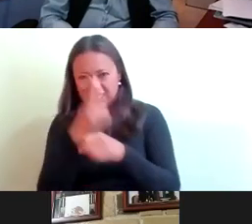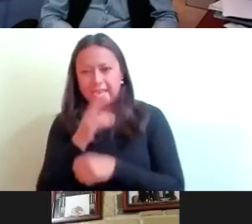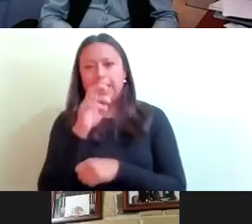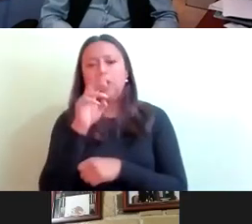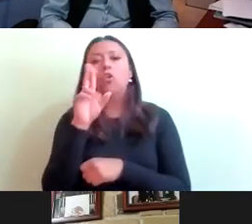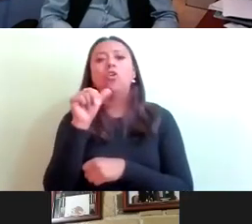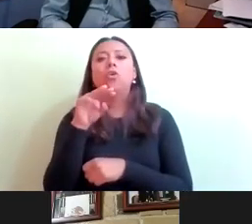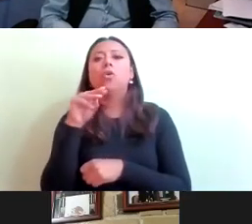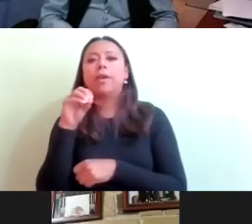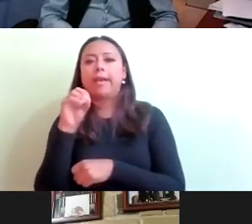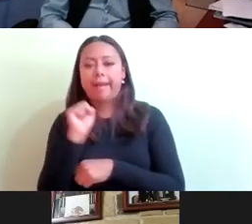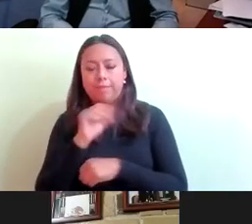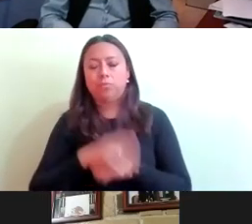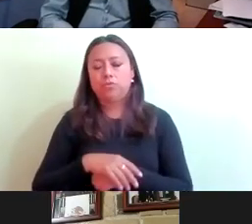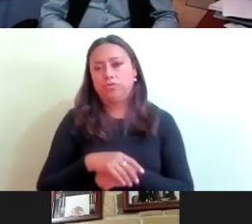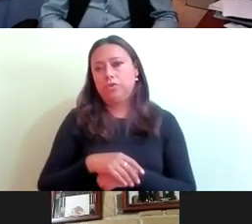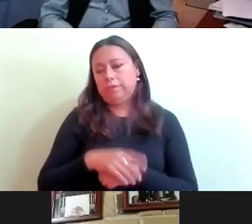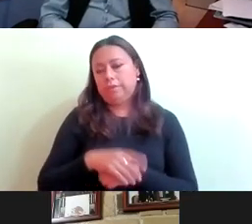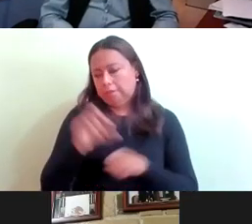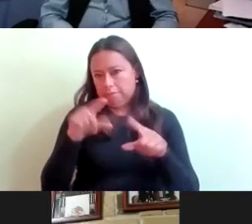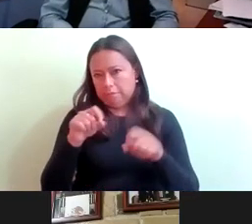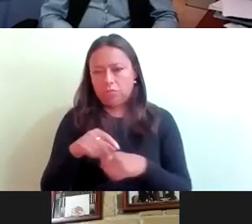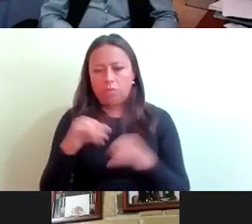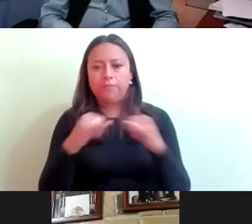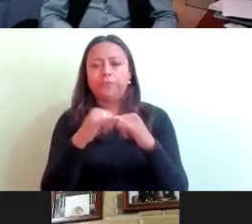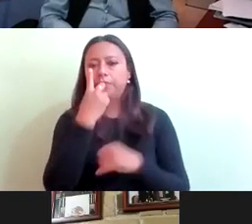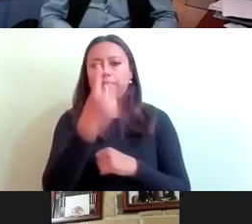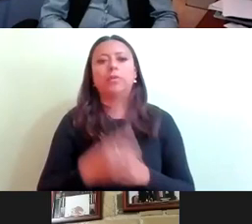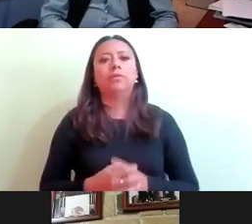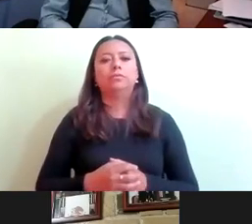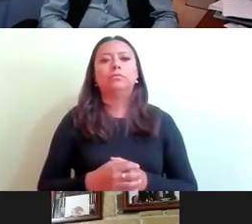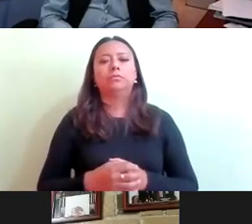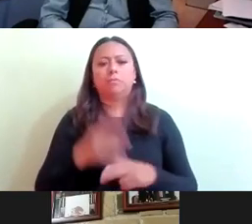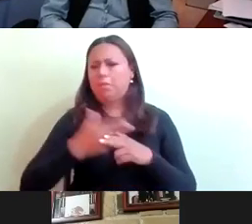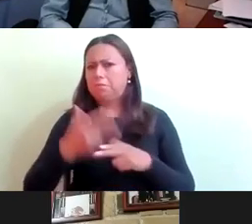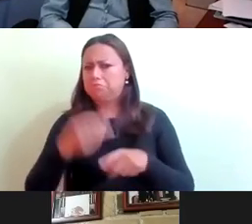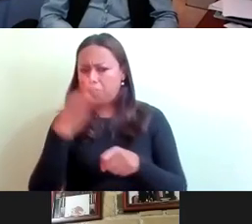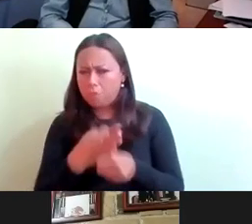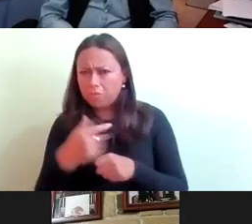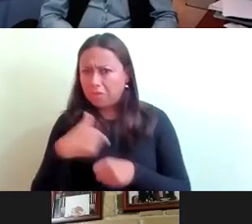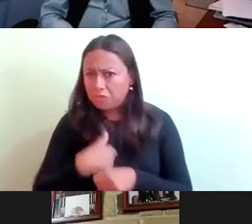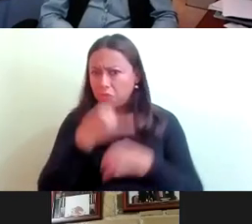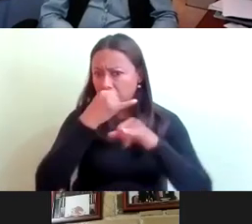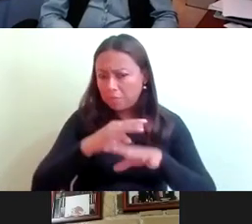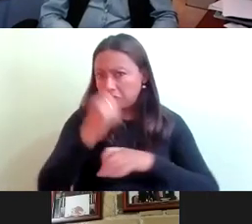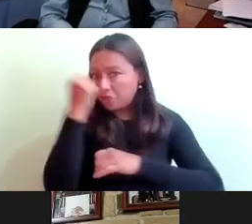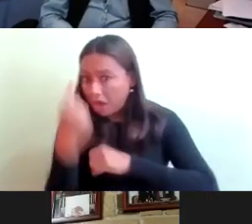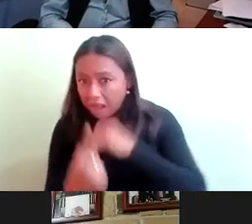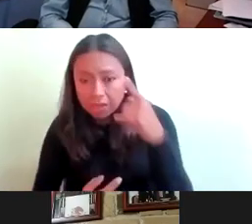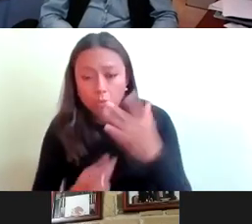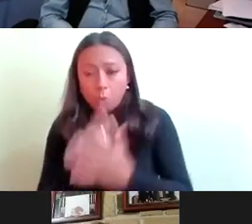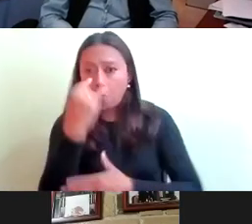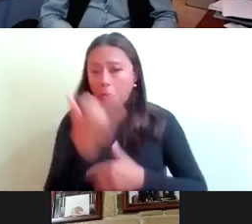propio instituto, señala, y cito: hasta hoy no he recibido información de algún proyecto, entre